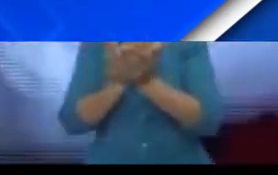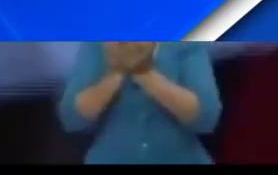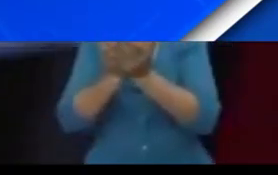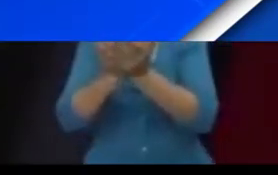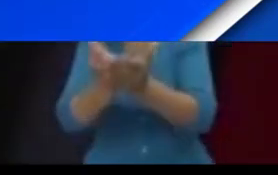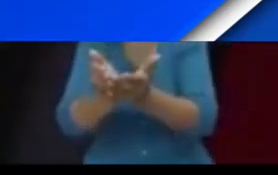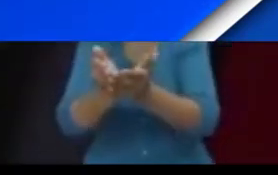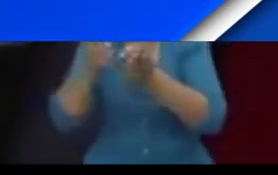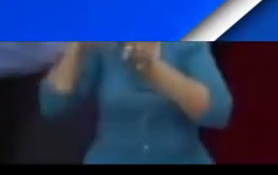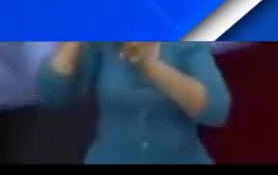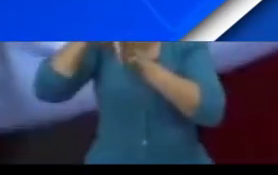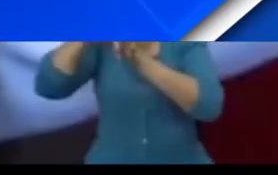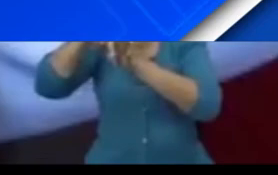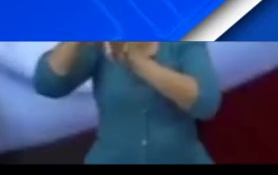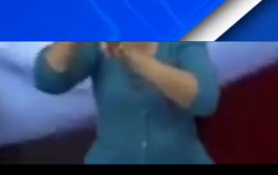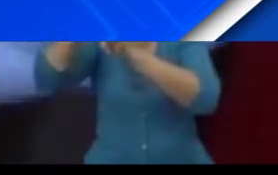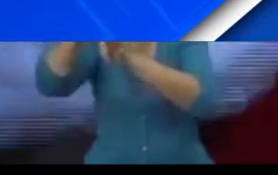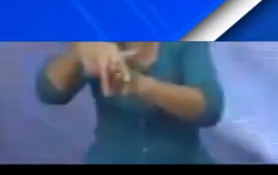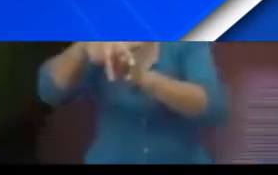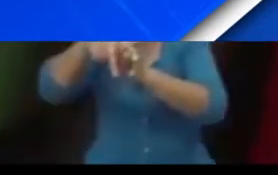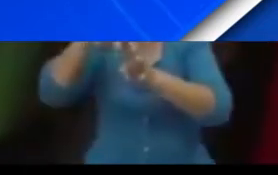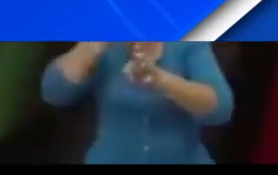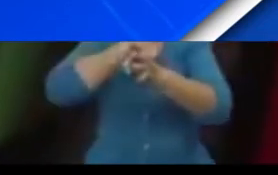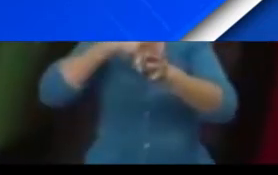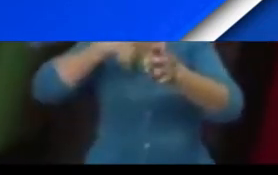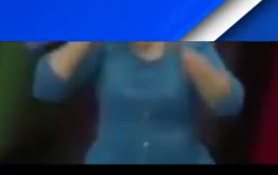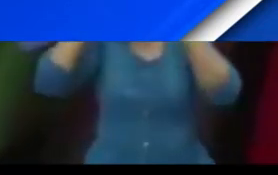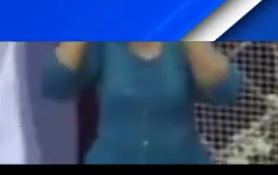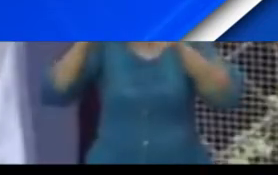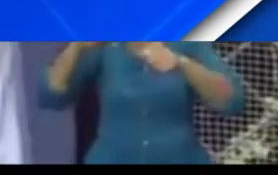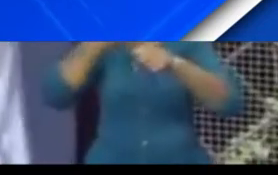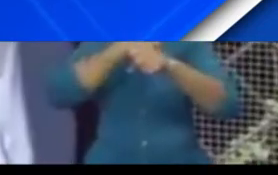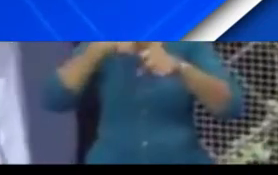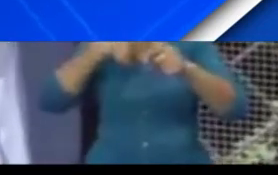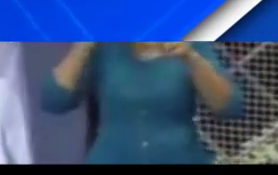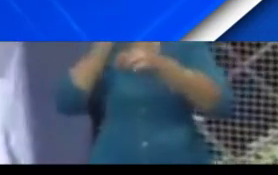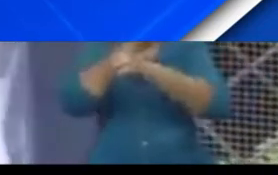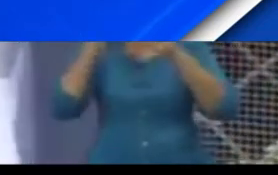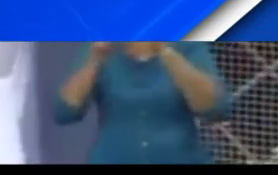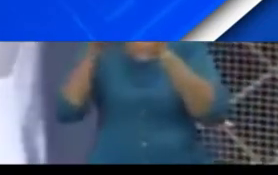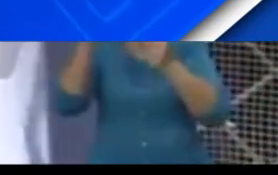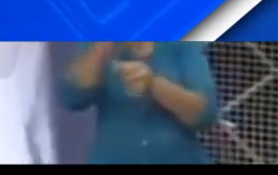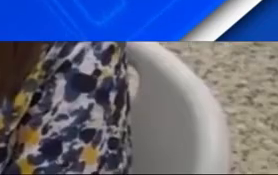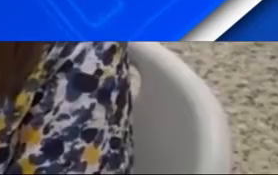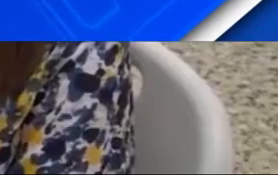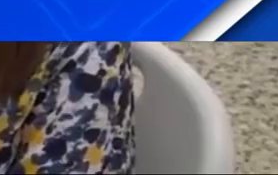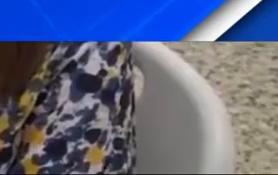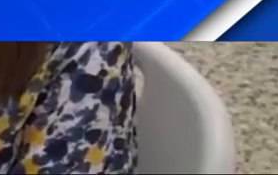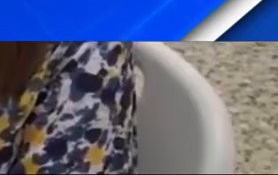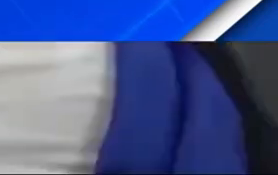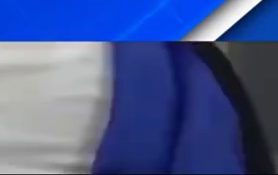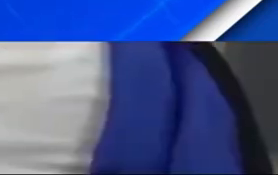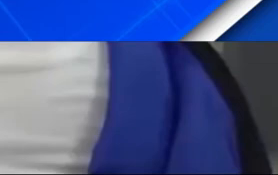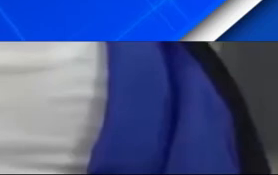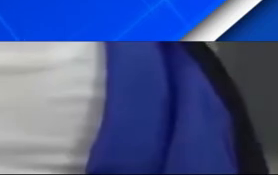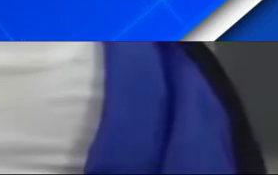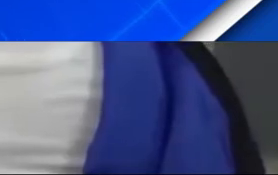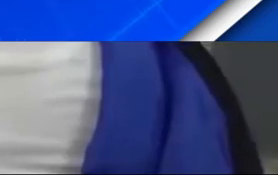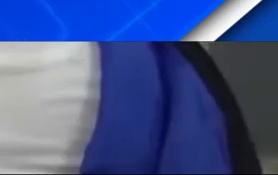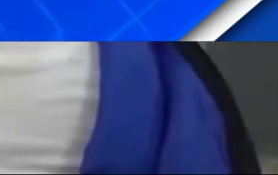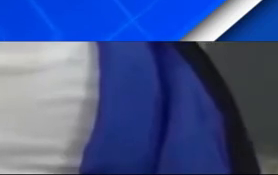a veces para poder llegar a esas comunidades y poder realmente a garantizar esta vacunación para noticias